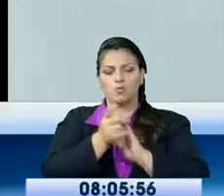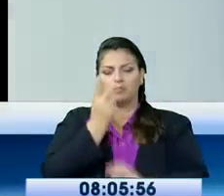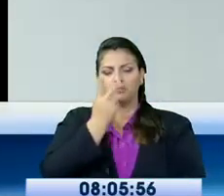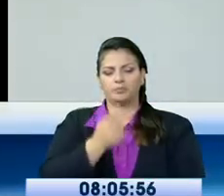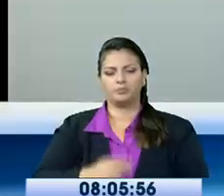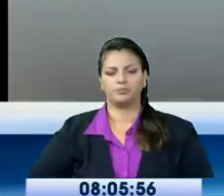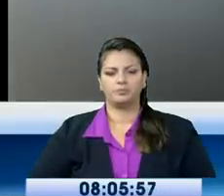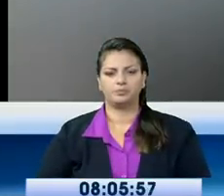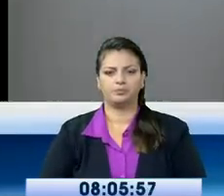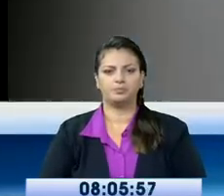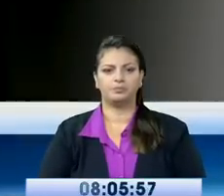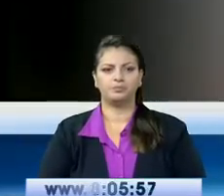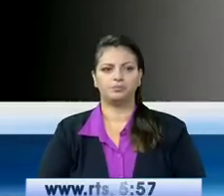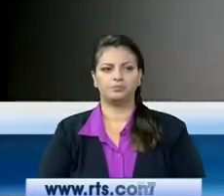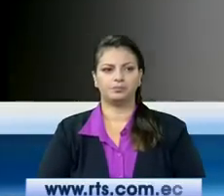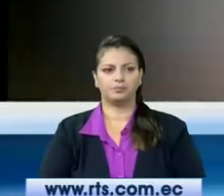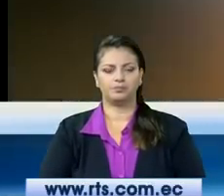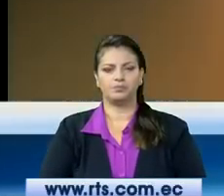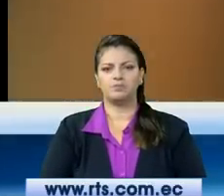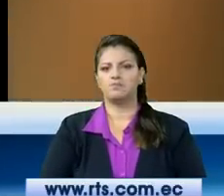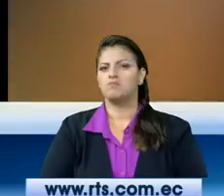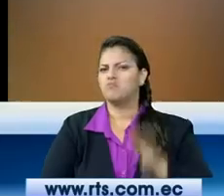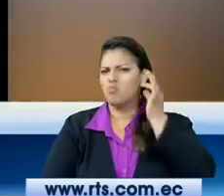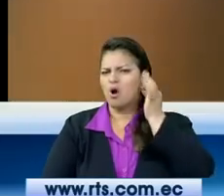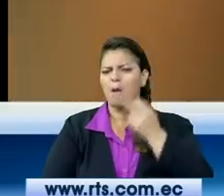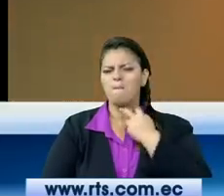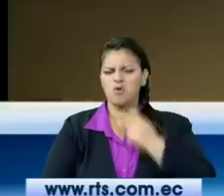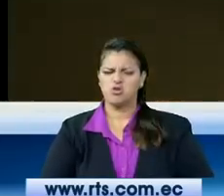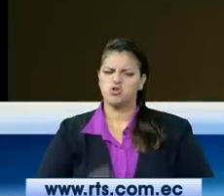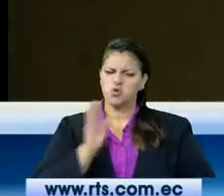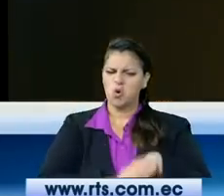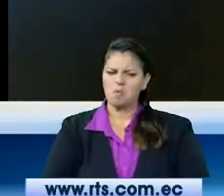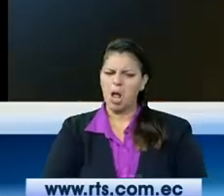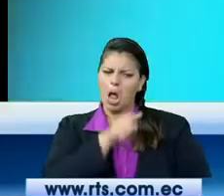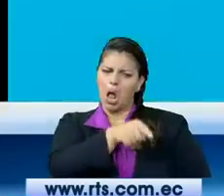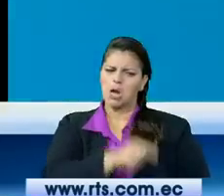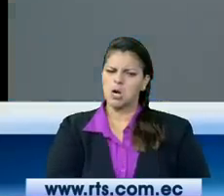Ahí está el arma. Pero se le robó robar. Con el rostro ensangrentado,